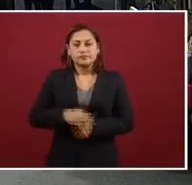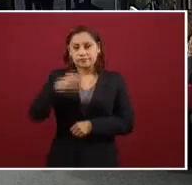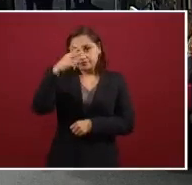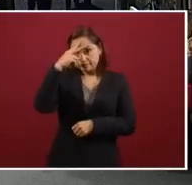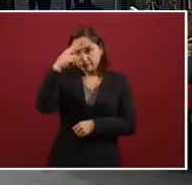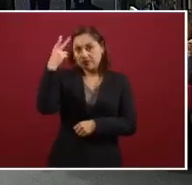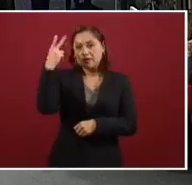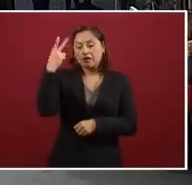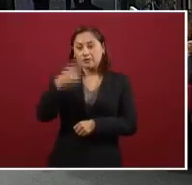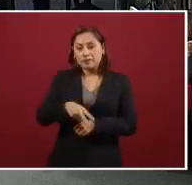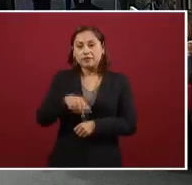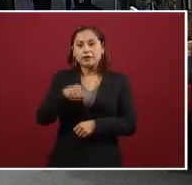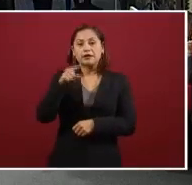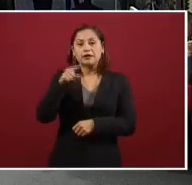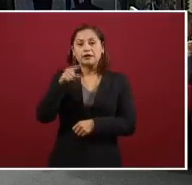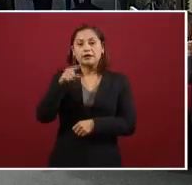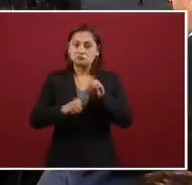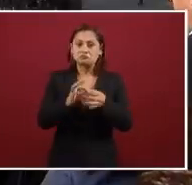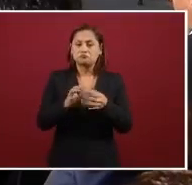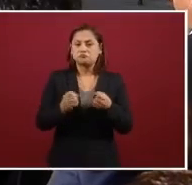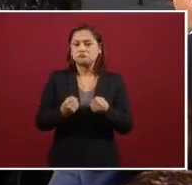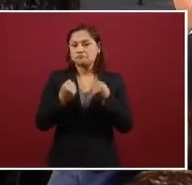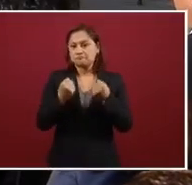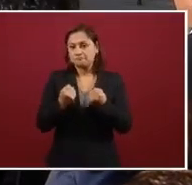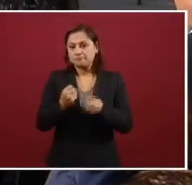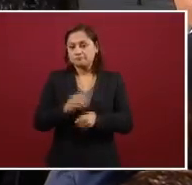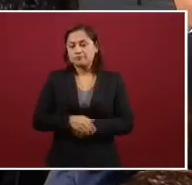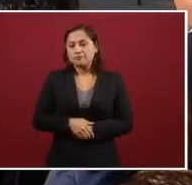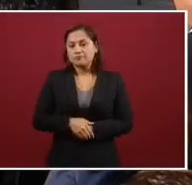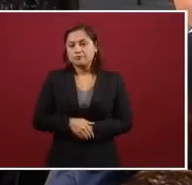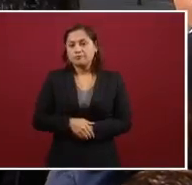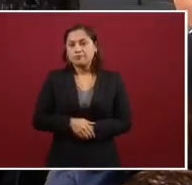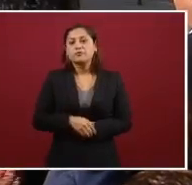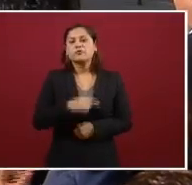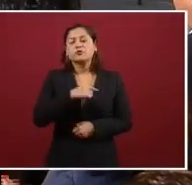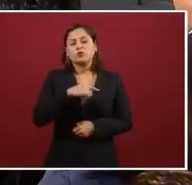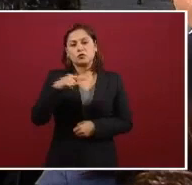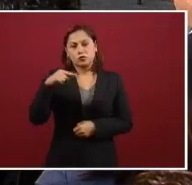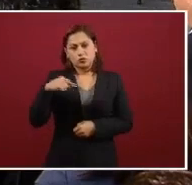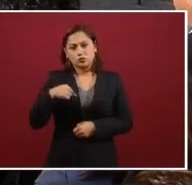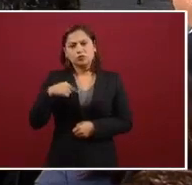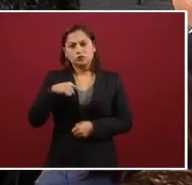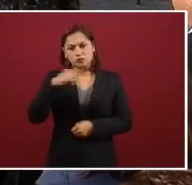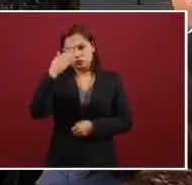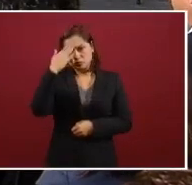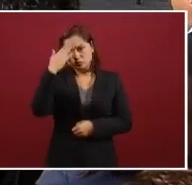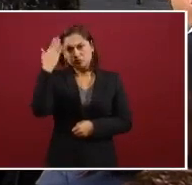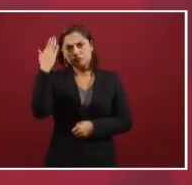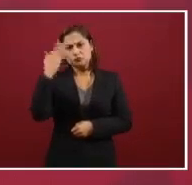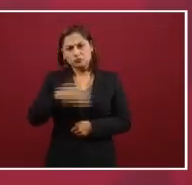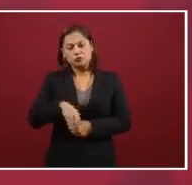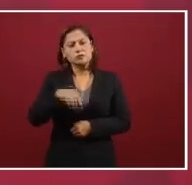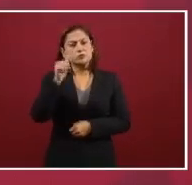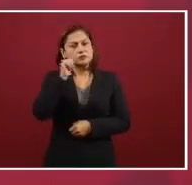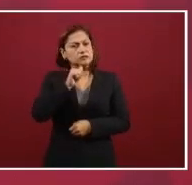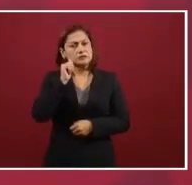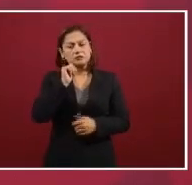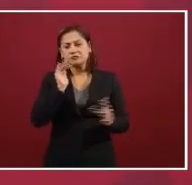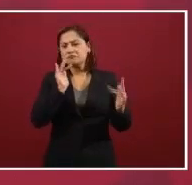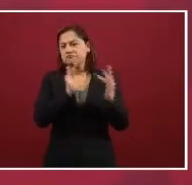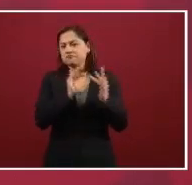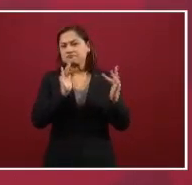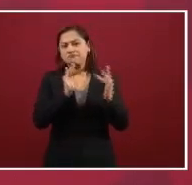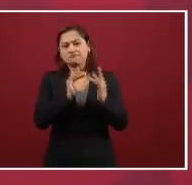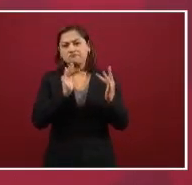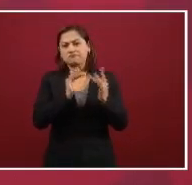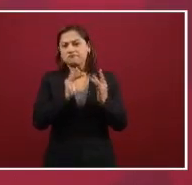momento. Nosotros hacemos y estamos presentes vía los consulados. Alrededor